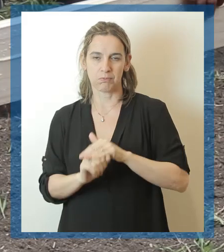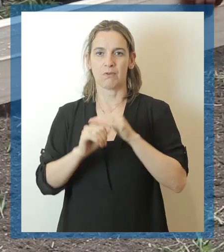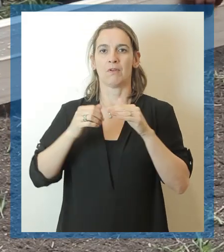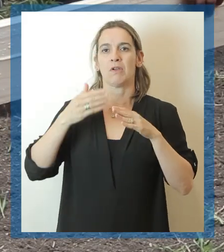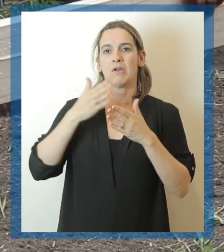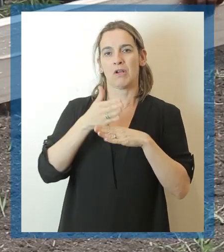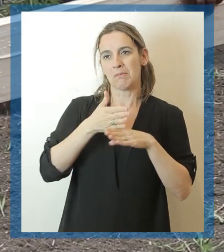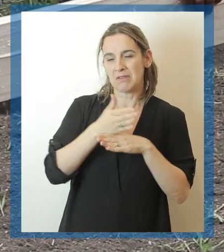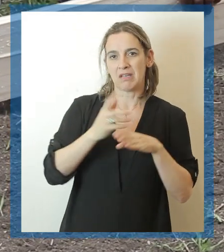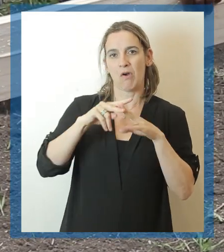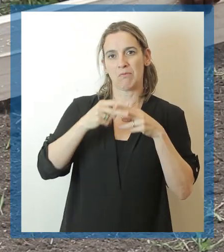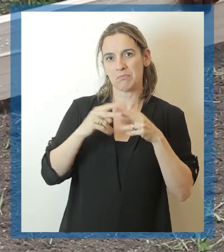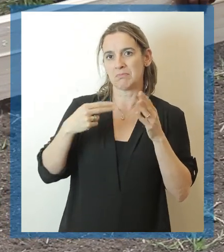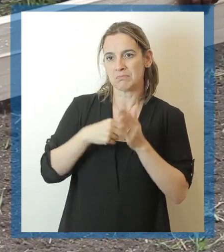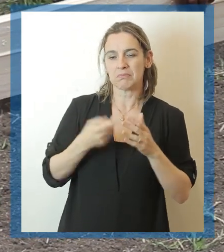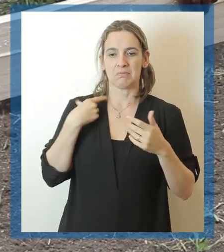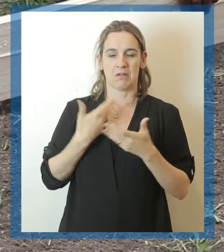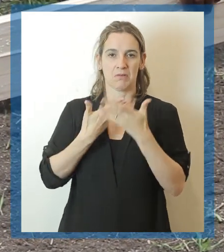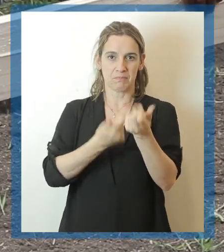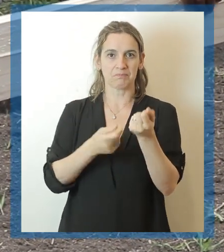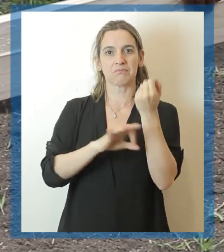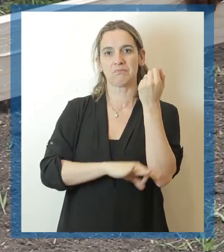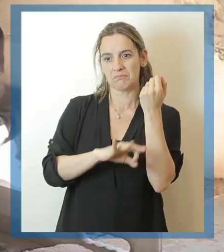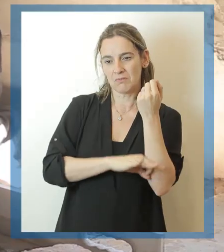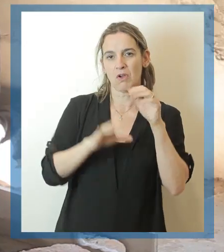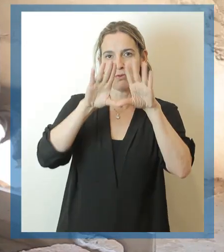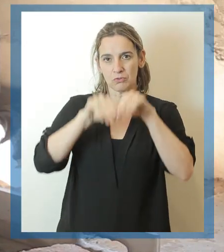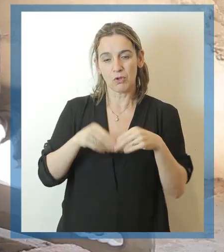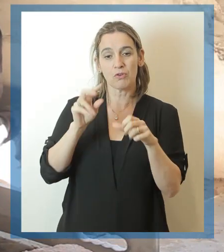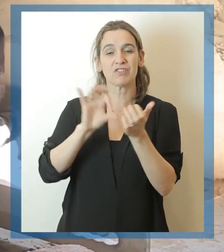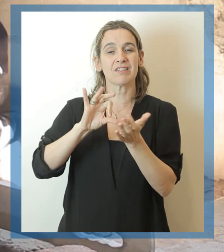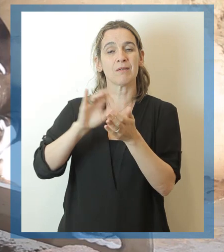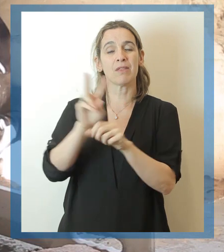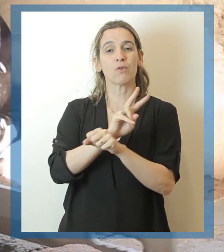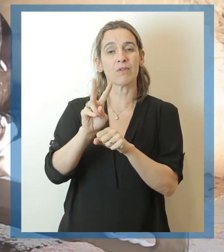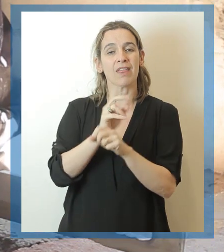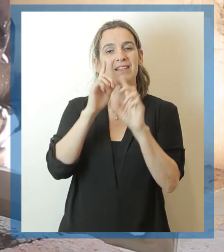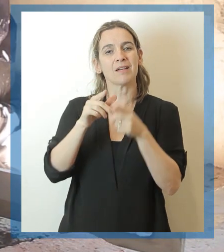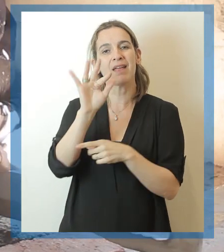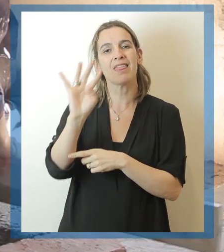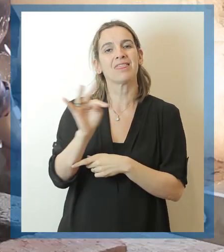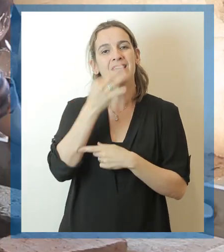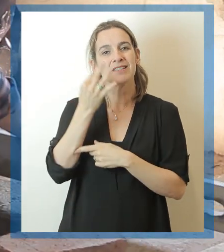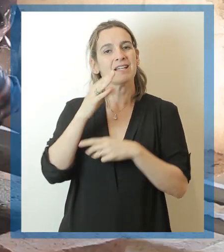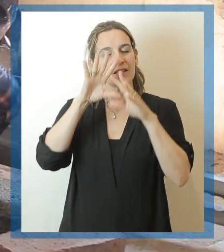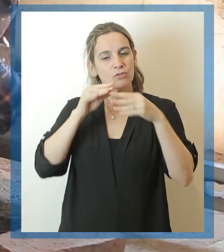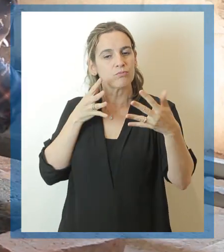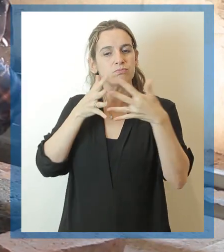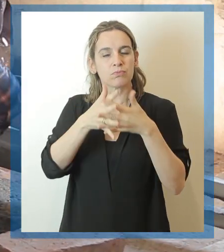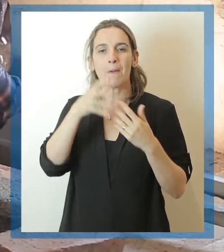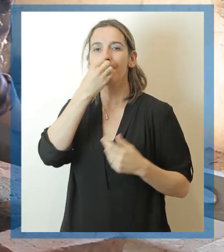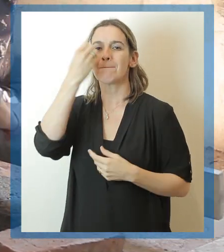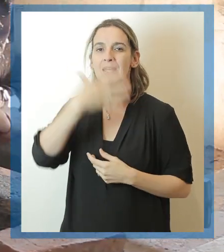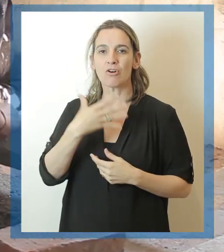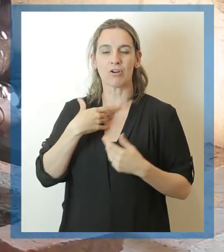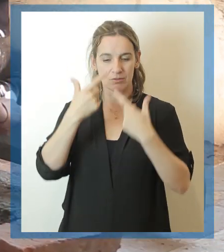huerta, operario de depósito, carpintería o electricidad, auxiliar de servicio y tizanería o sistema de cuidados, y